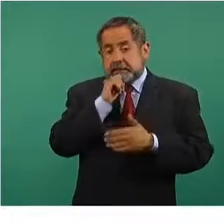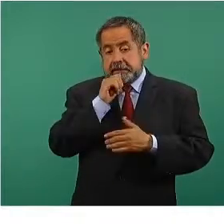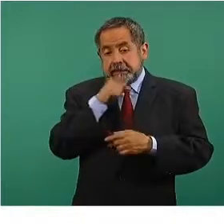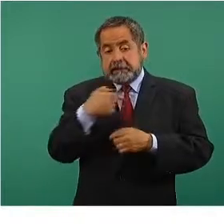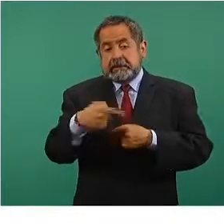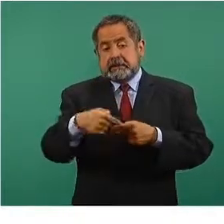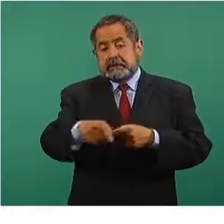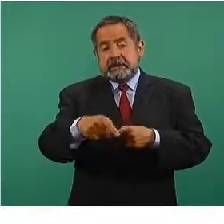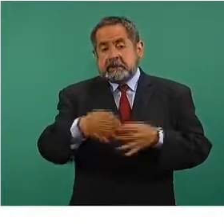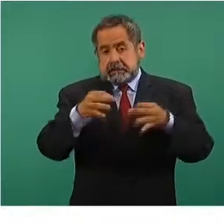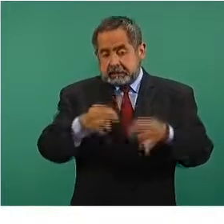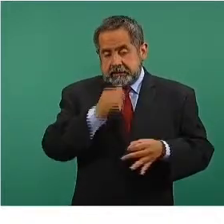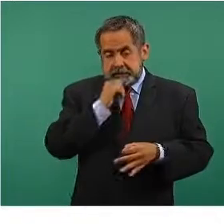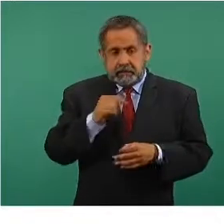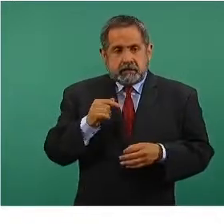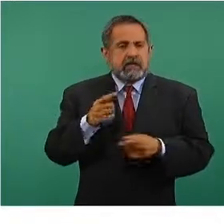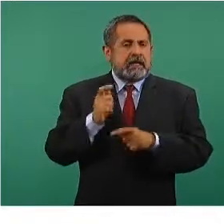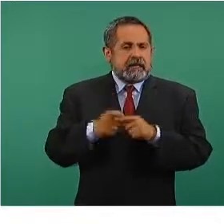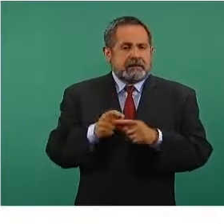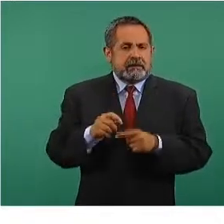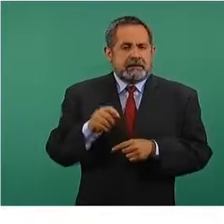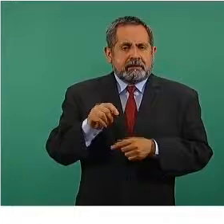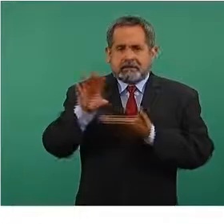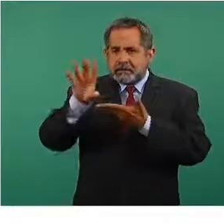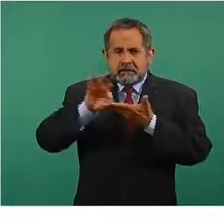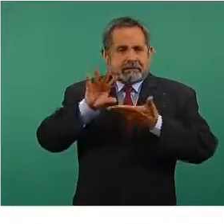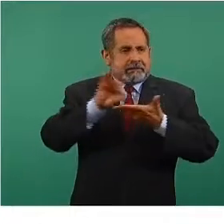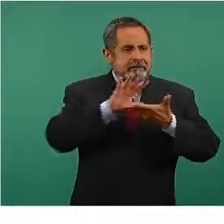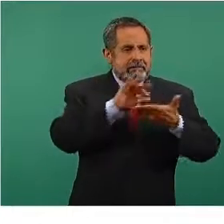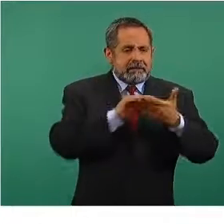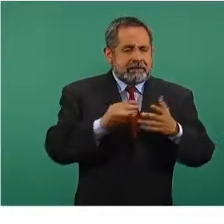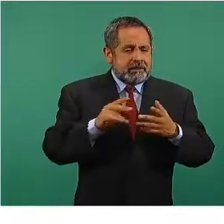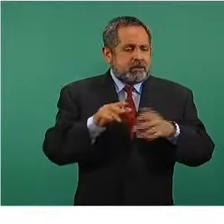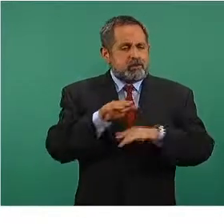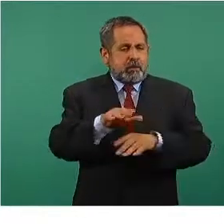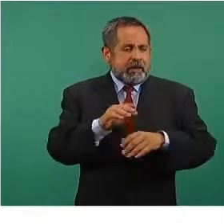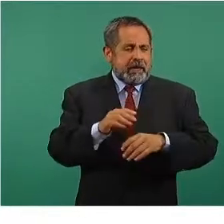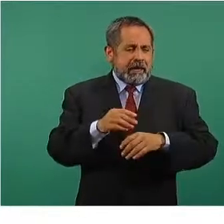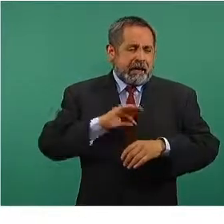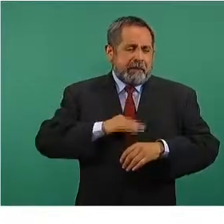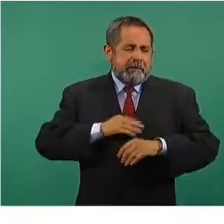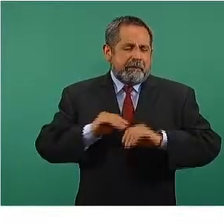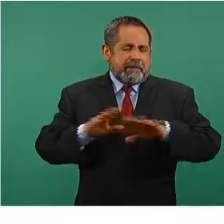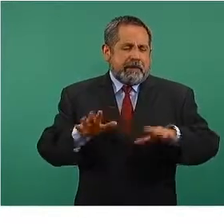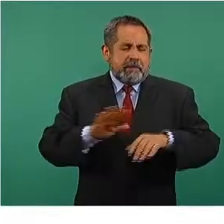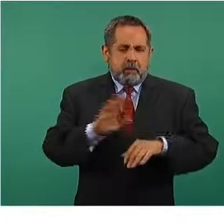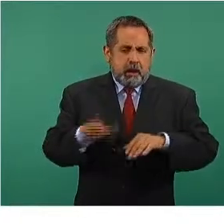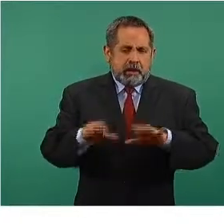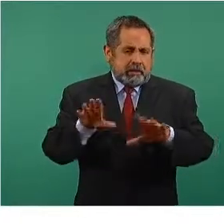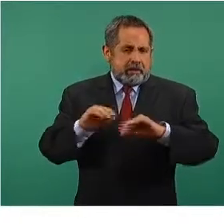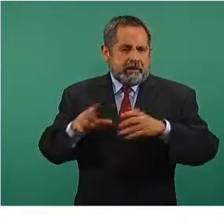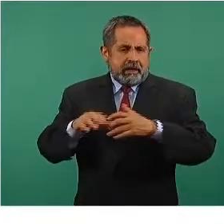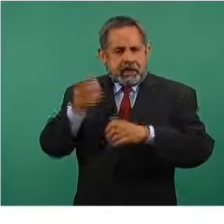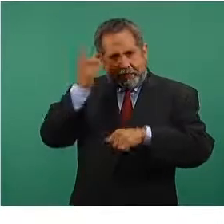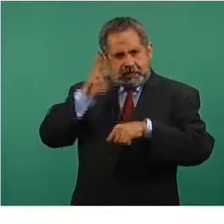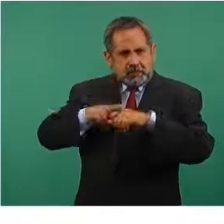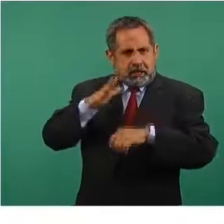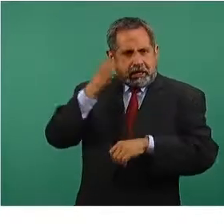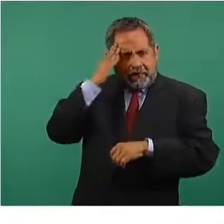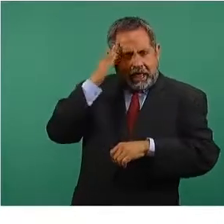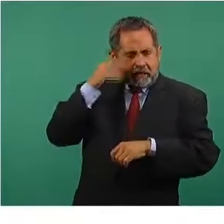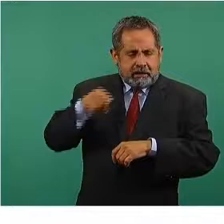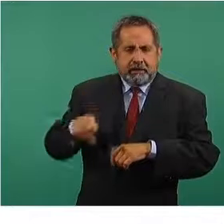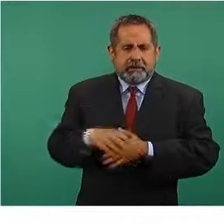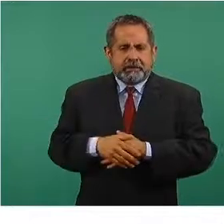viene de las bases de datos del sistema epidemiológico de defunciones que tenemos en la Dirección General de Información, que son